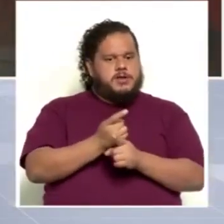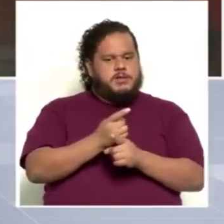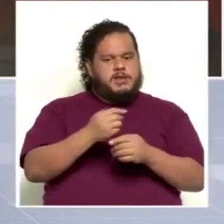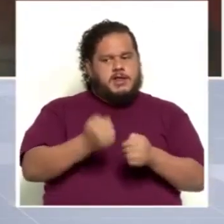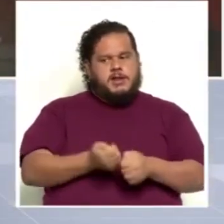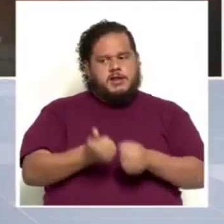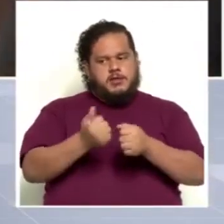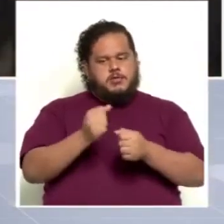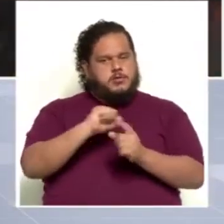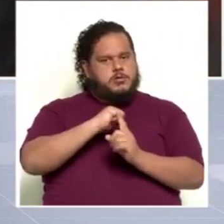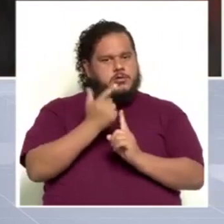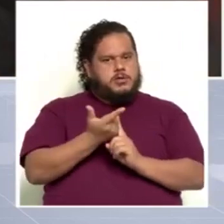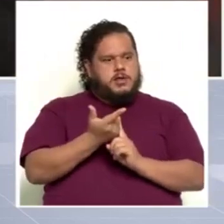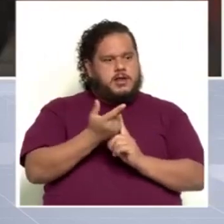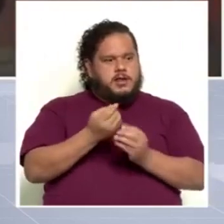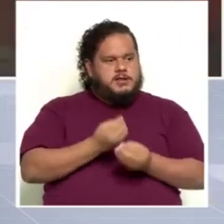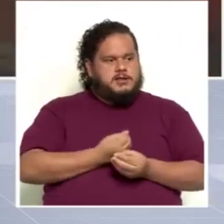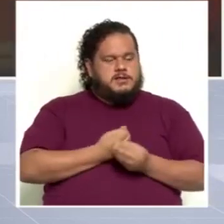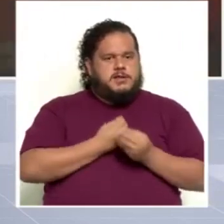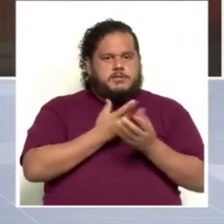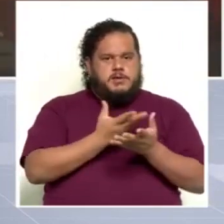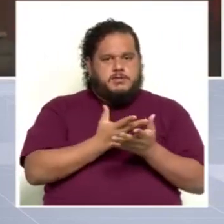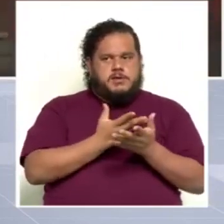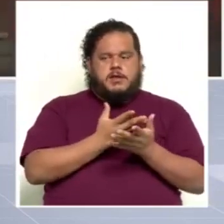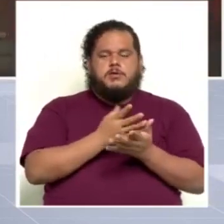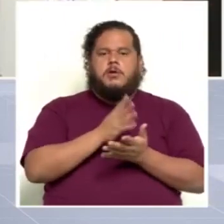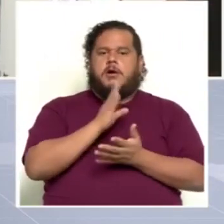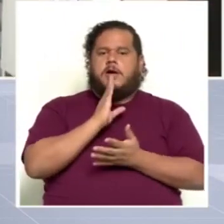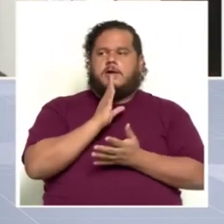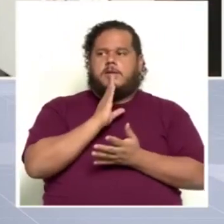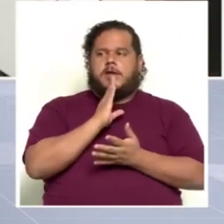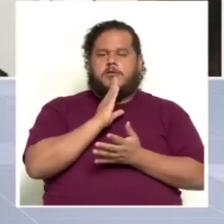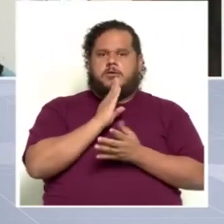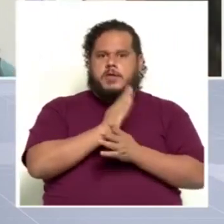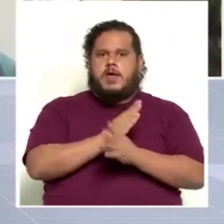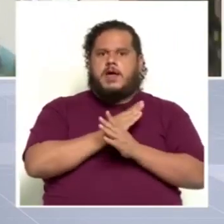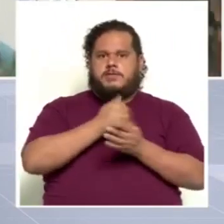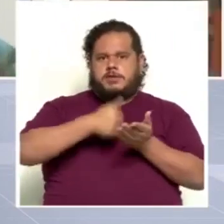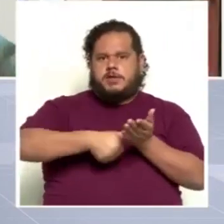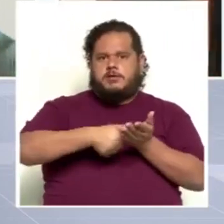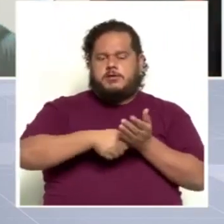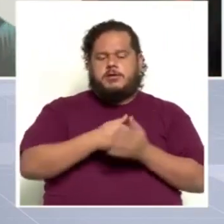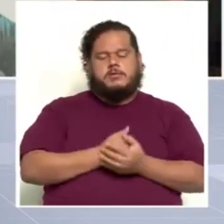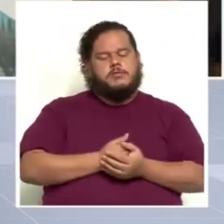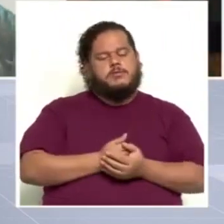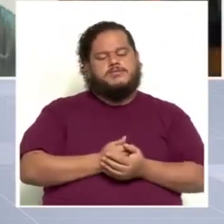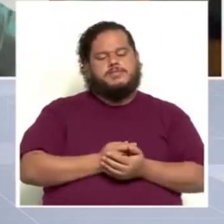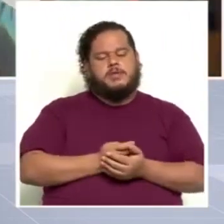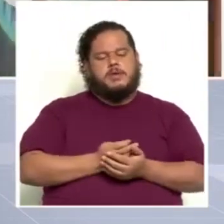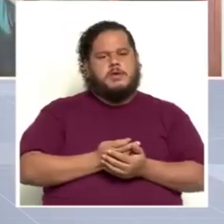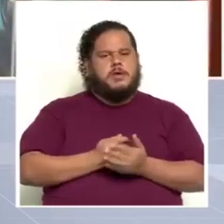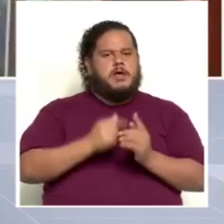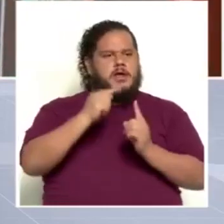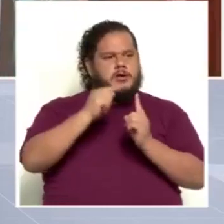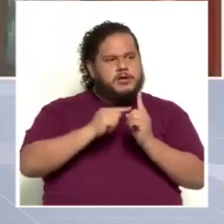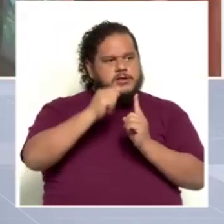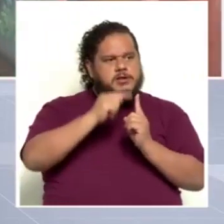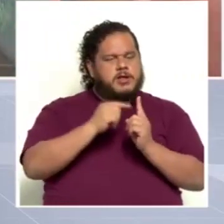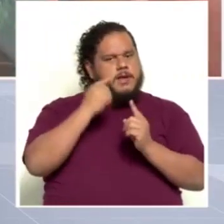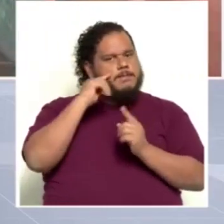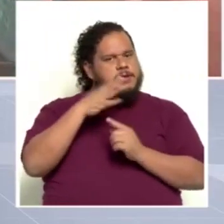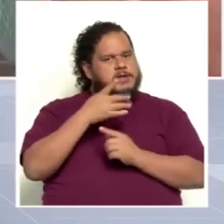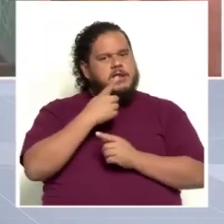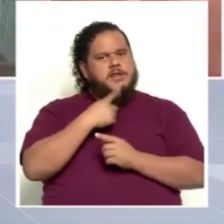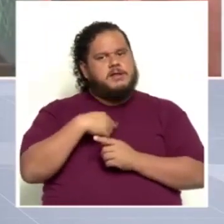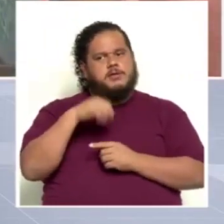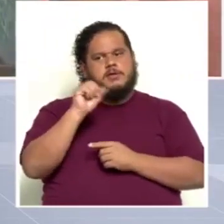exclusión social se está manifestando en términos de abstencionismo. los indicadores pareciera decirnos que sí,